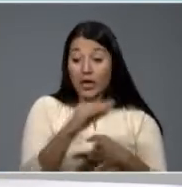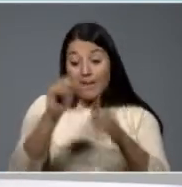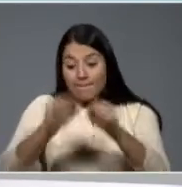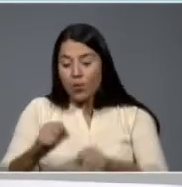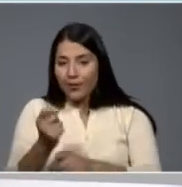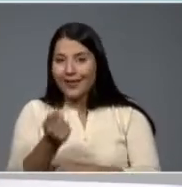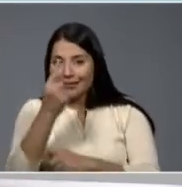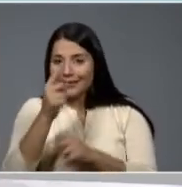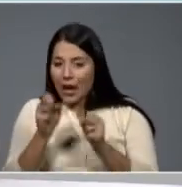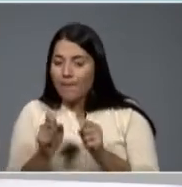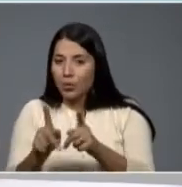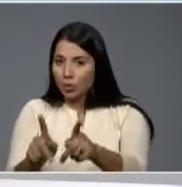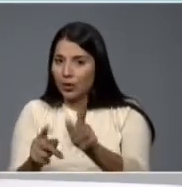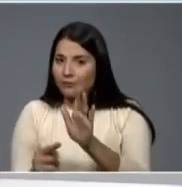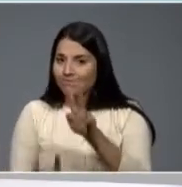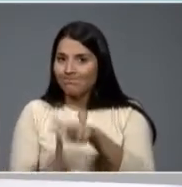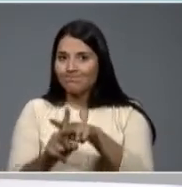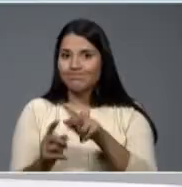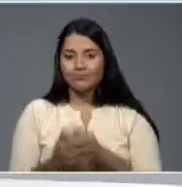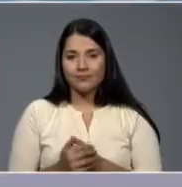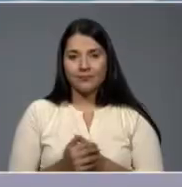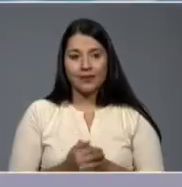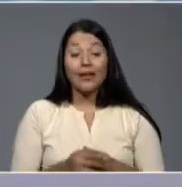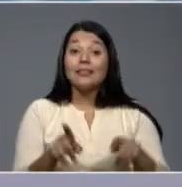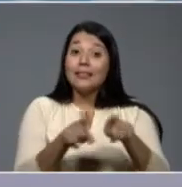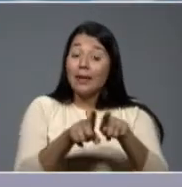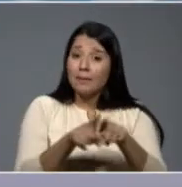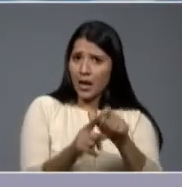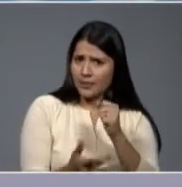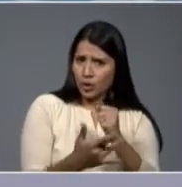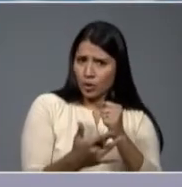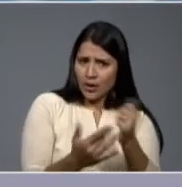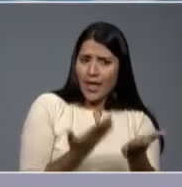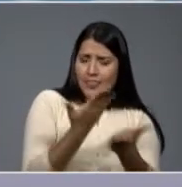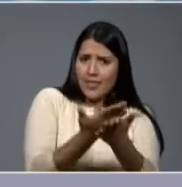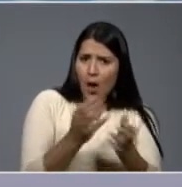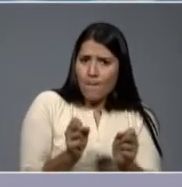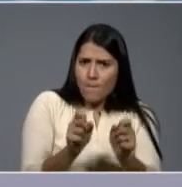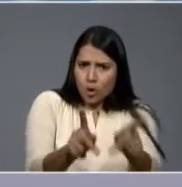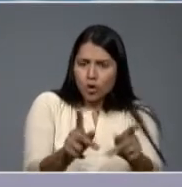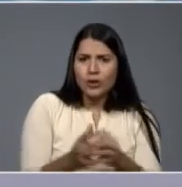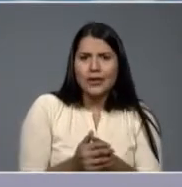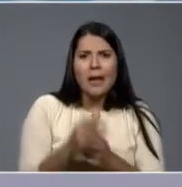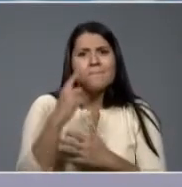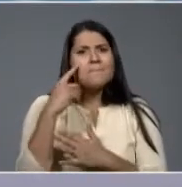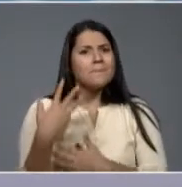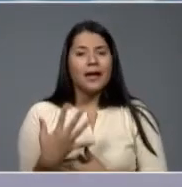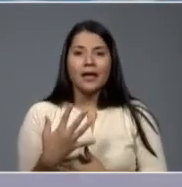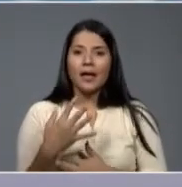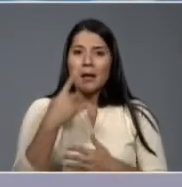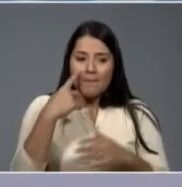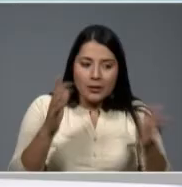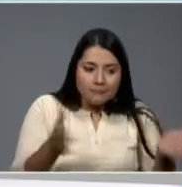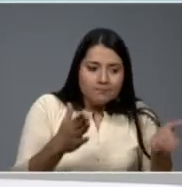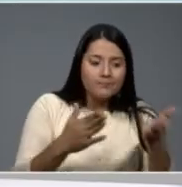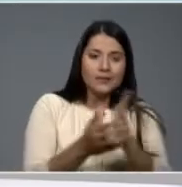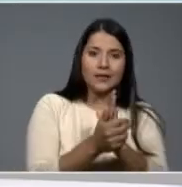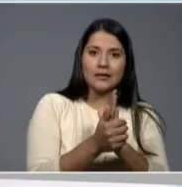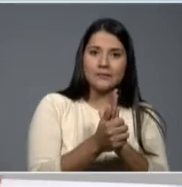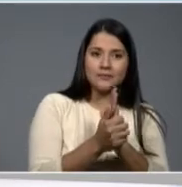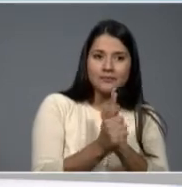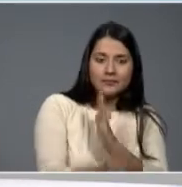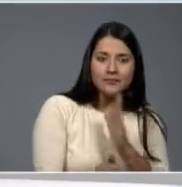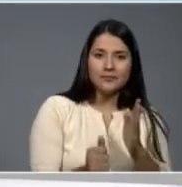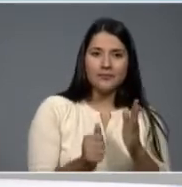oportunidades se magnifican. Ahí la tecnología ofrece también una oportunidad para saltarnos un poco la motivación, el talento o los miedos del profesorado,